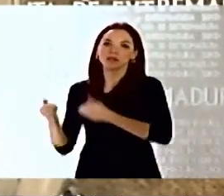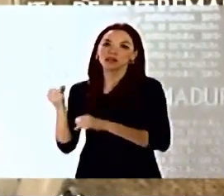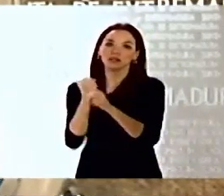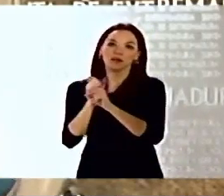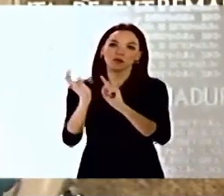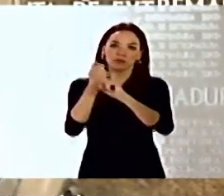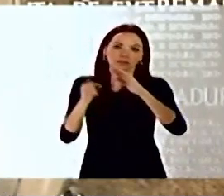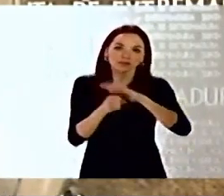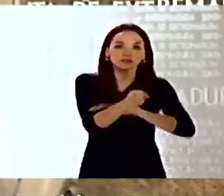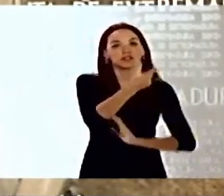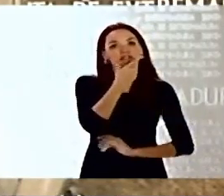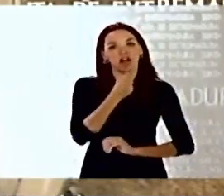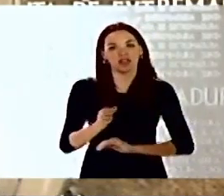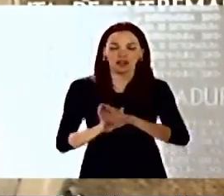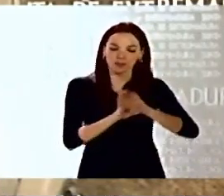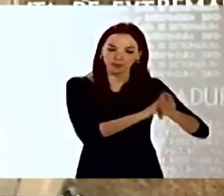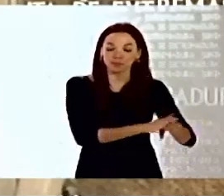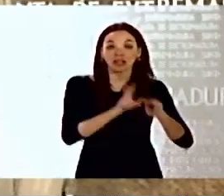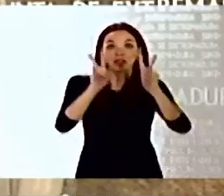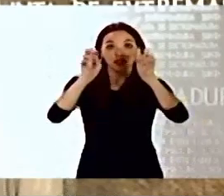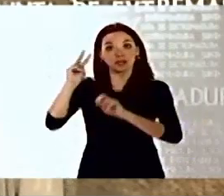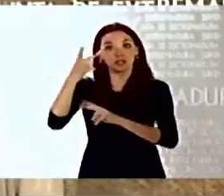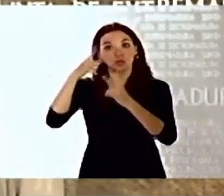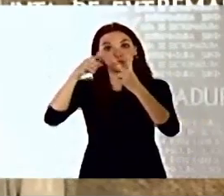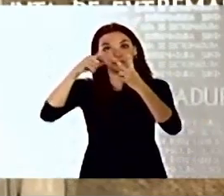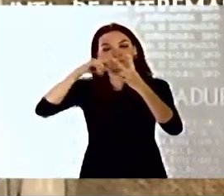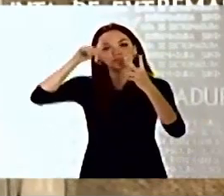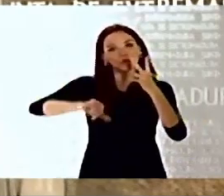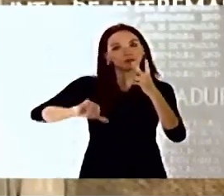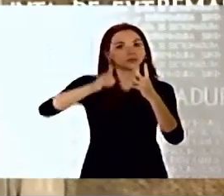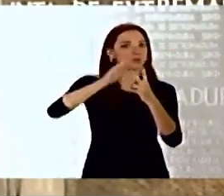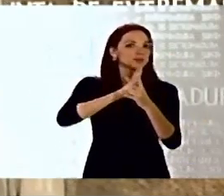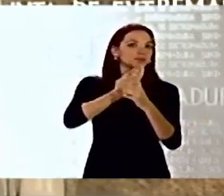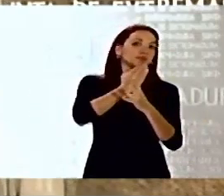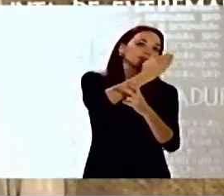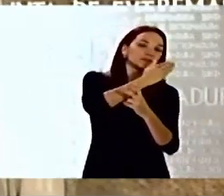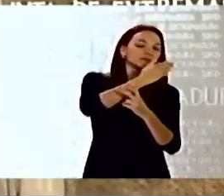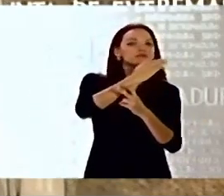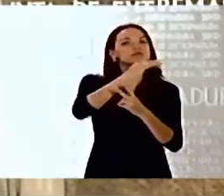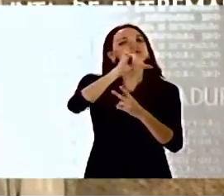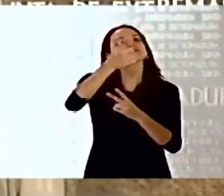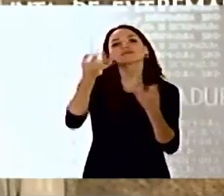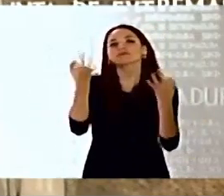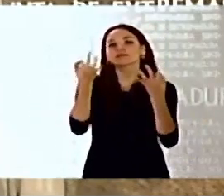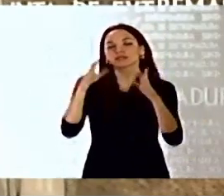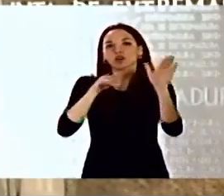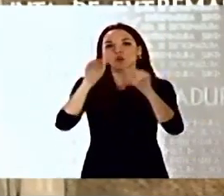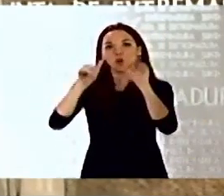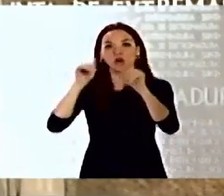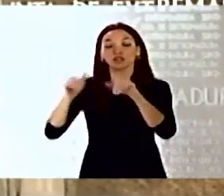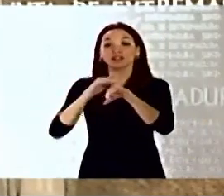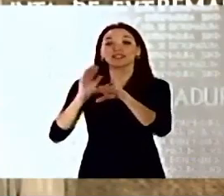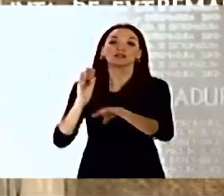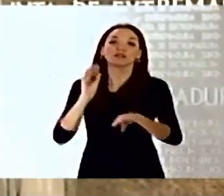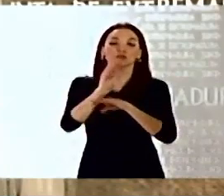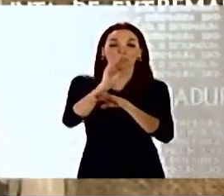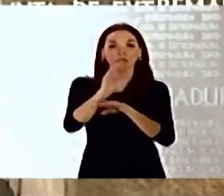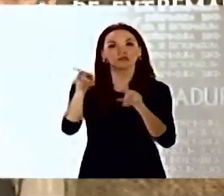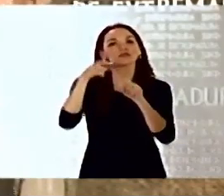trabajo. La segunda cuestión que hemos autorizado hoy, que hemos aprobado, es la convocatoria que tiene que ver con las subvenciones